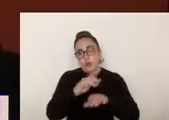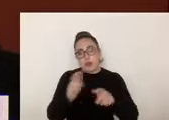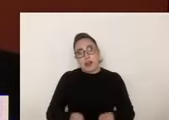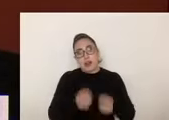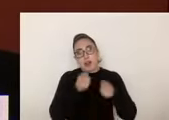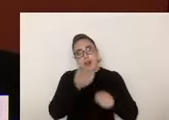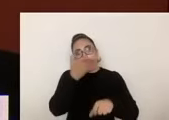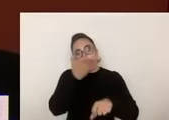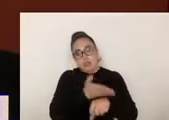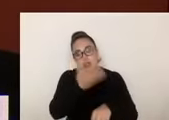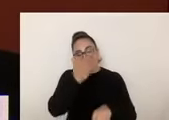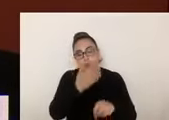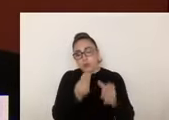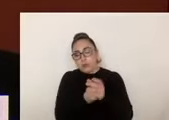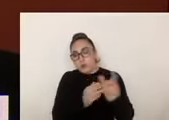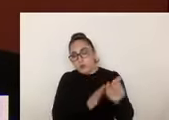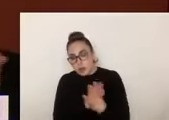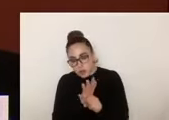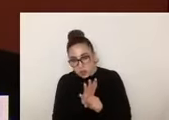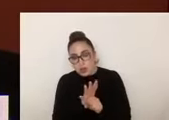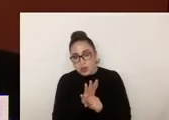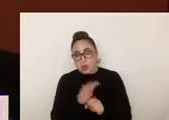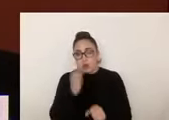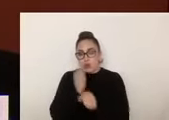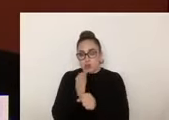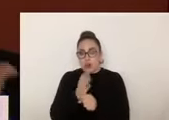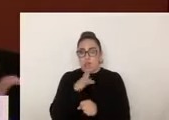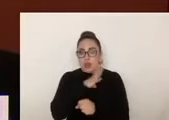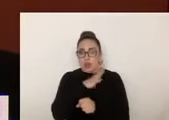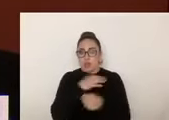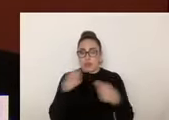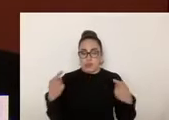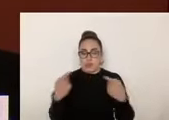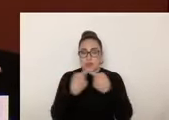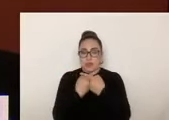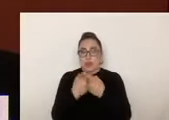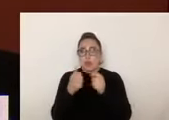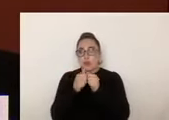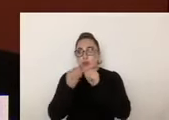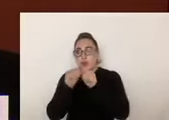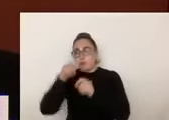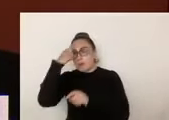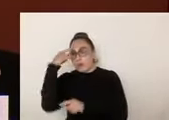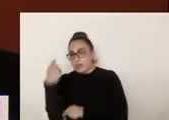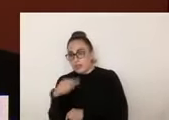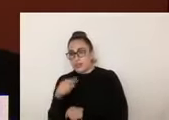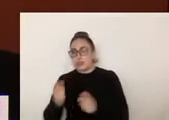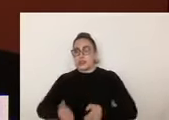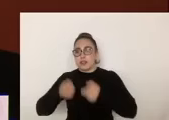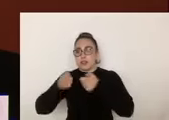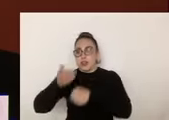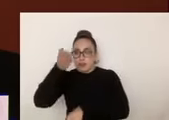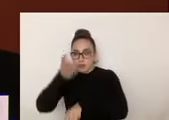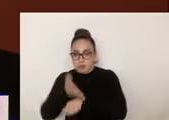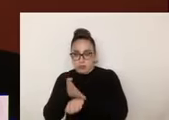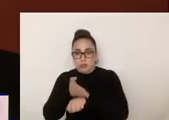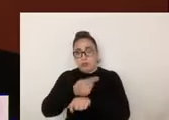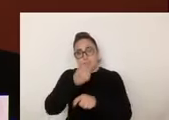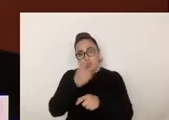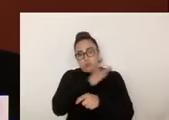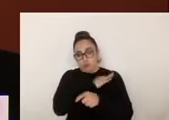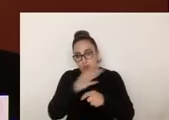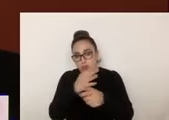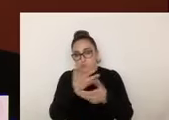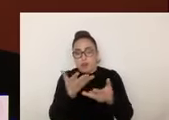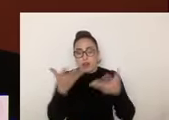es que definitivamente existe una inconsistencia entre los medios y los fines de las penas. Entonces, quizá habría